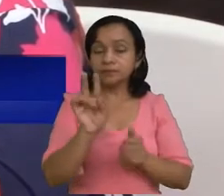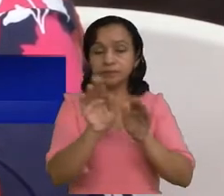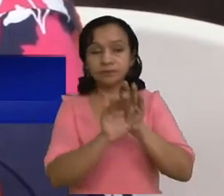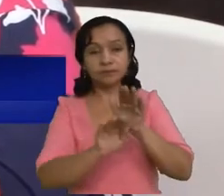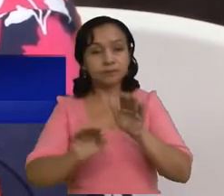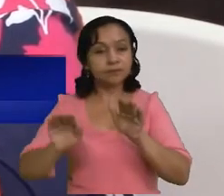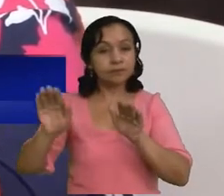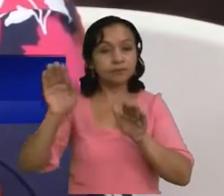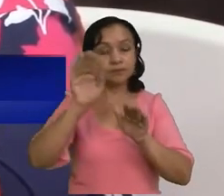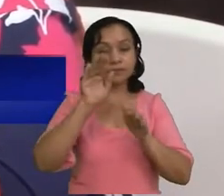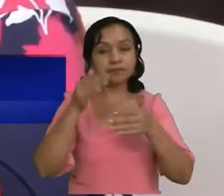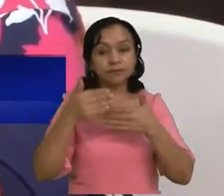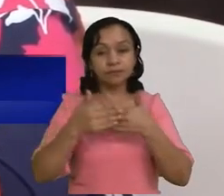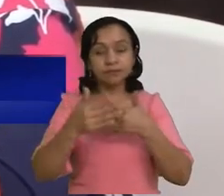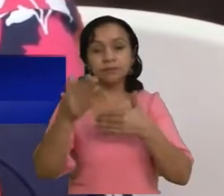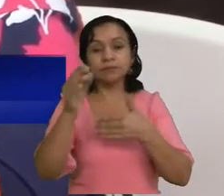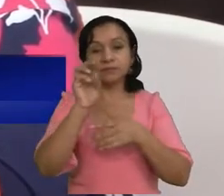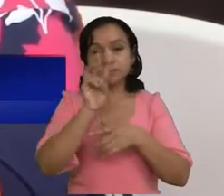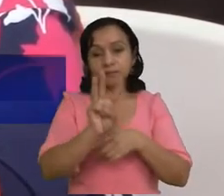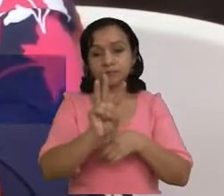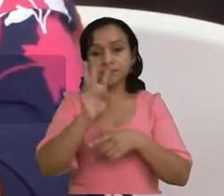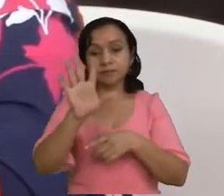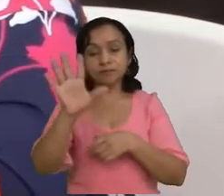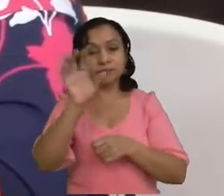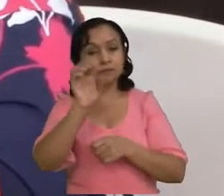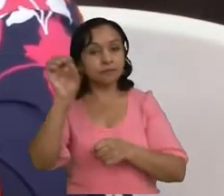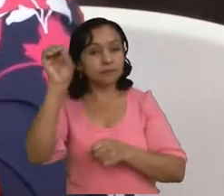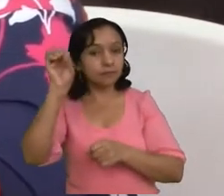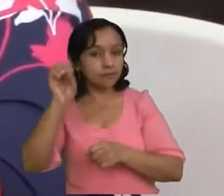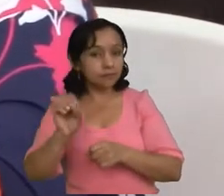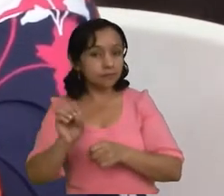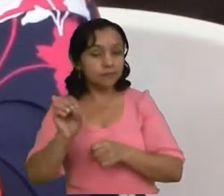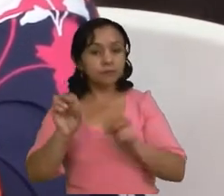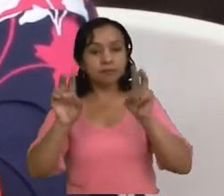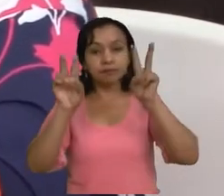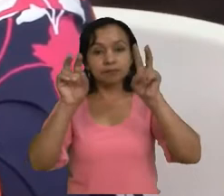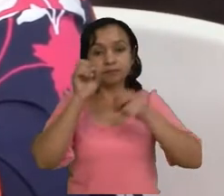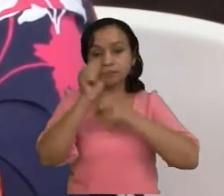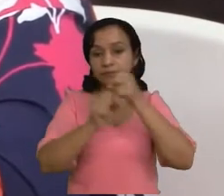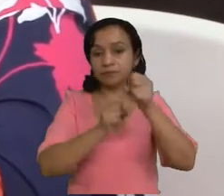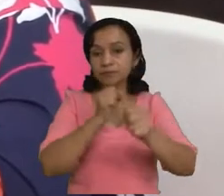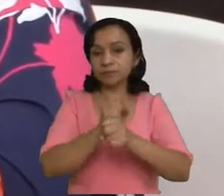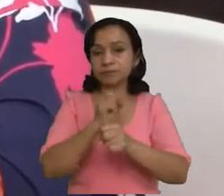incremento en las frecuencias de un 35% con relación al año